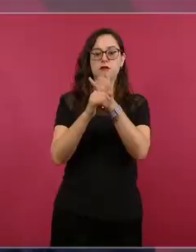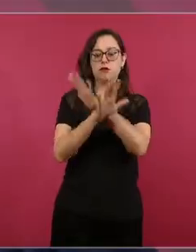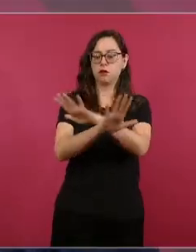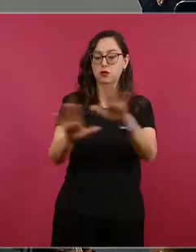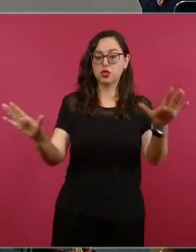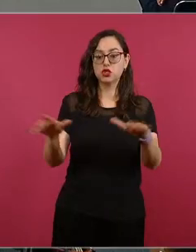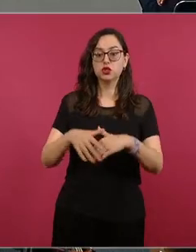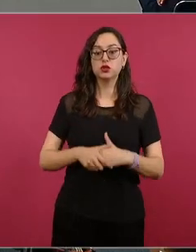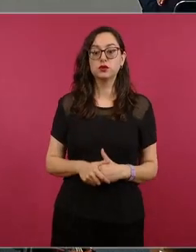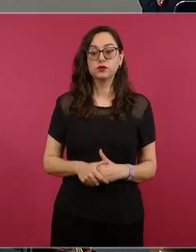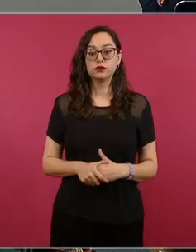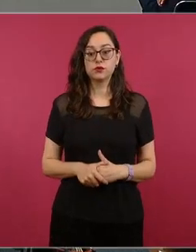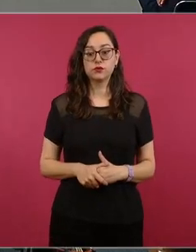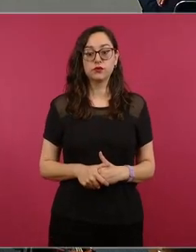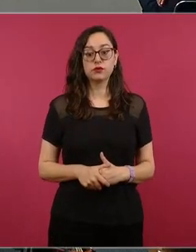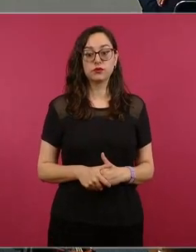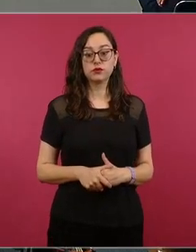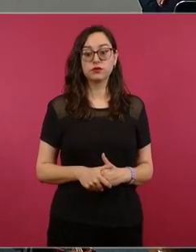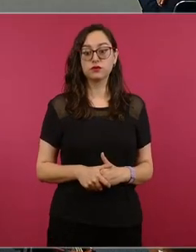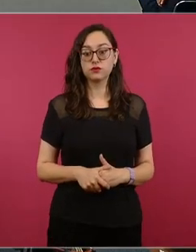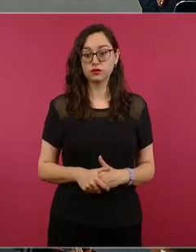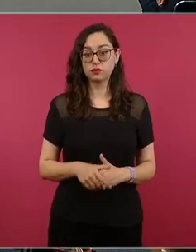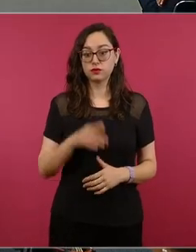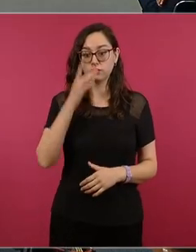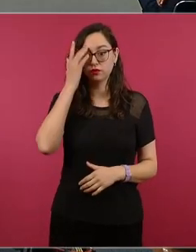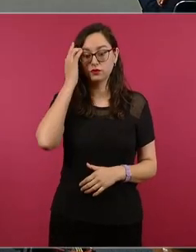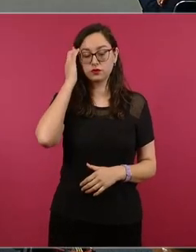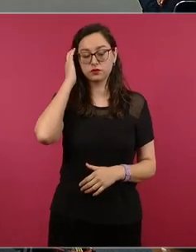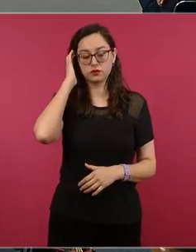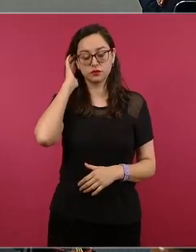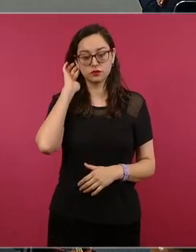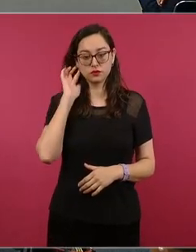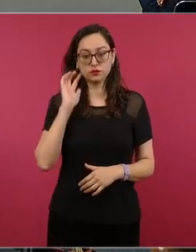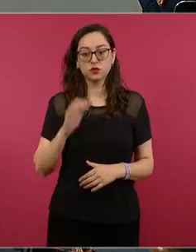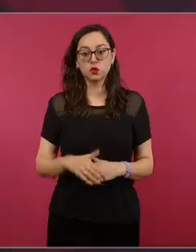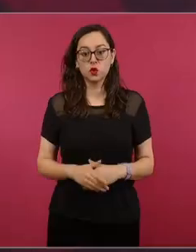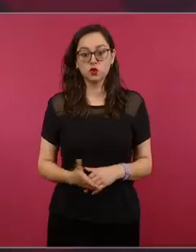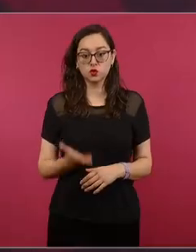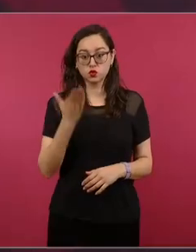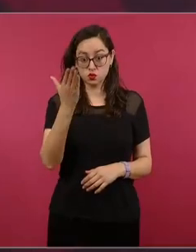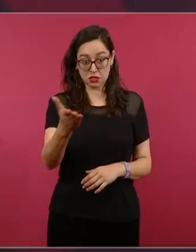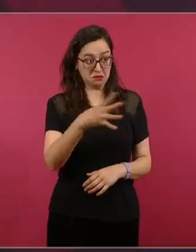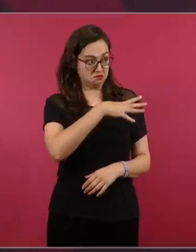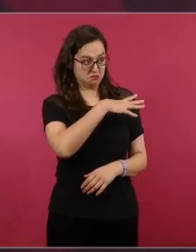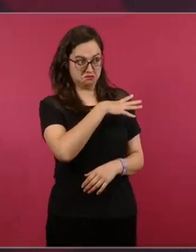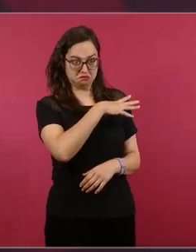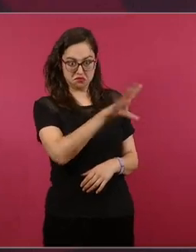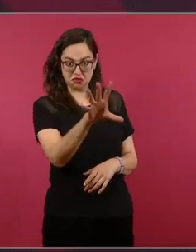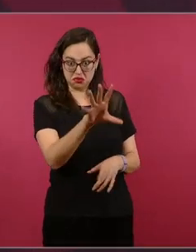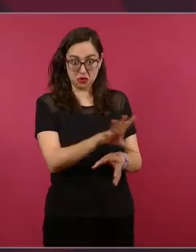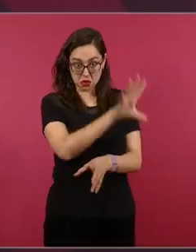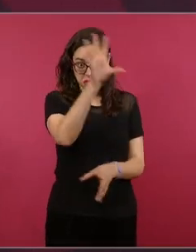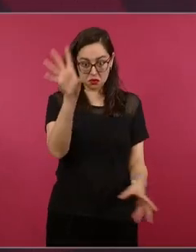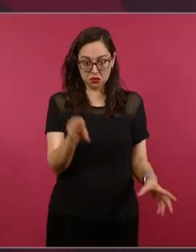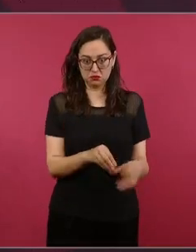¿Usted daría respuesta a todos esos señalamientos? O sea, ¿los negaría todos en todo? Todos, absolutamente